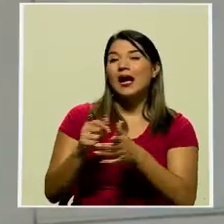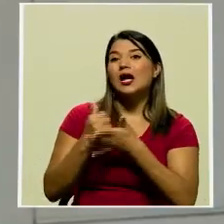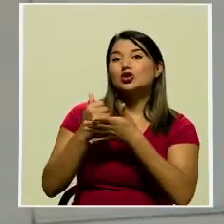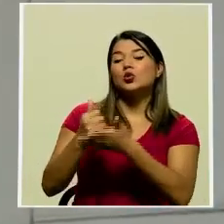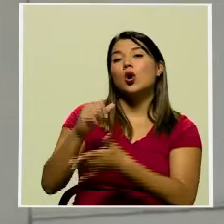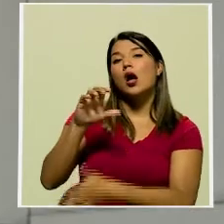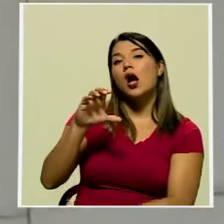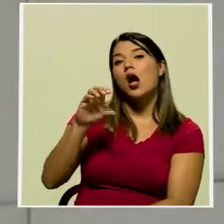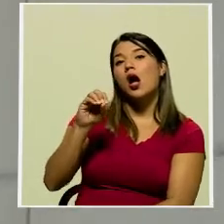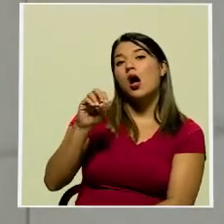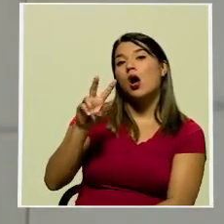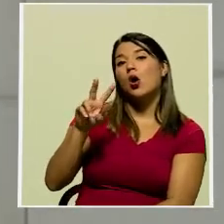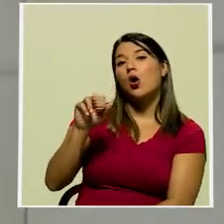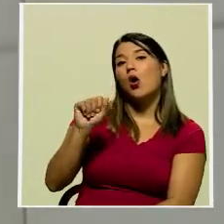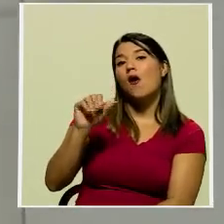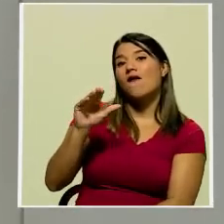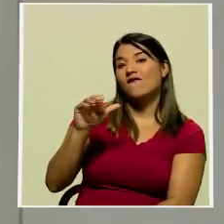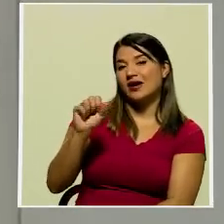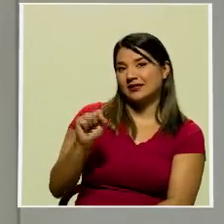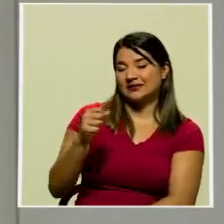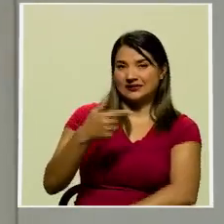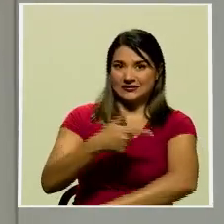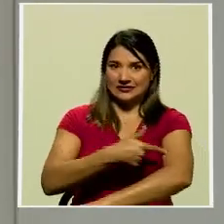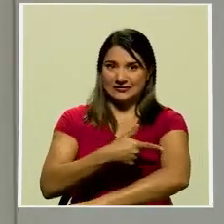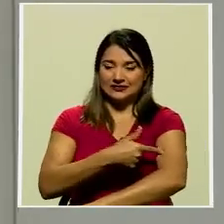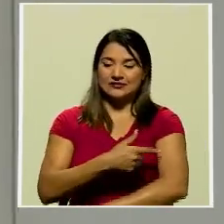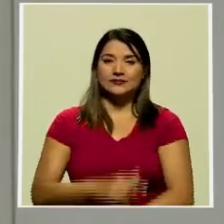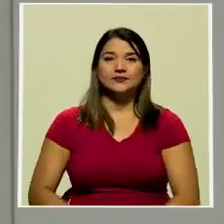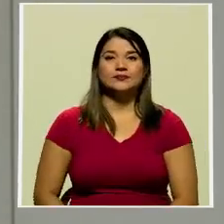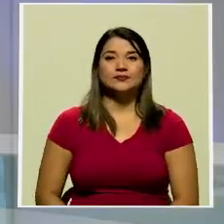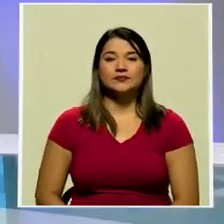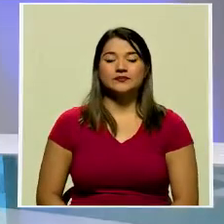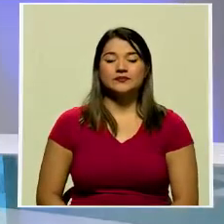por mantener mecanismos de alivio de la deuda.